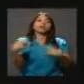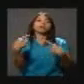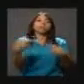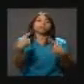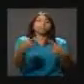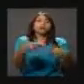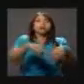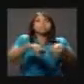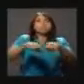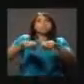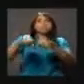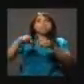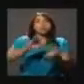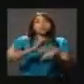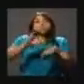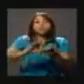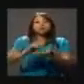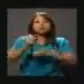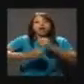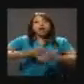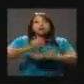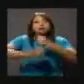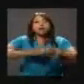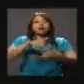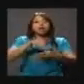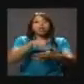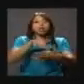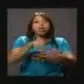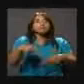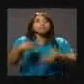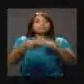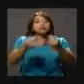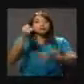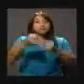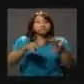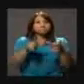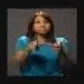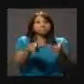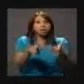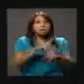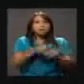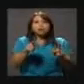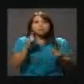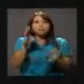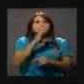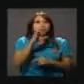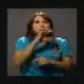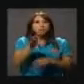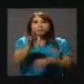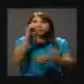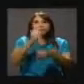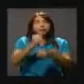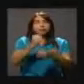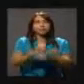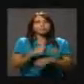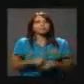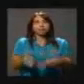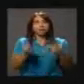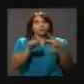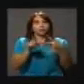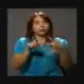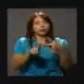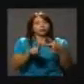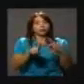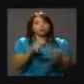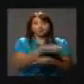distintas lecciones, los distintos años, y al final de cuentas no consigue el trabajo. Número dos. Me parece que a los muchachos se